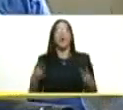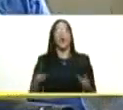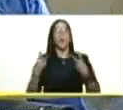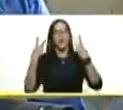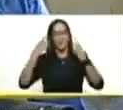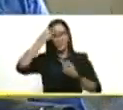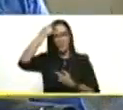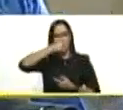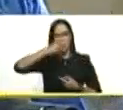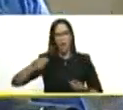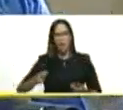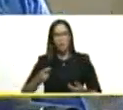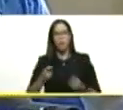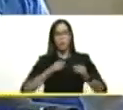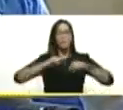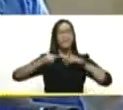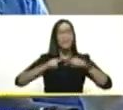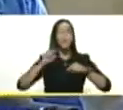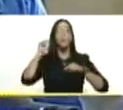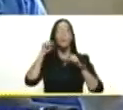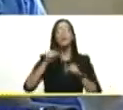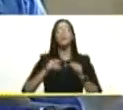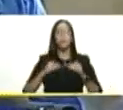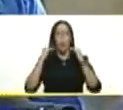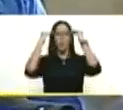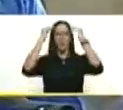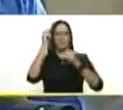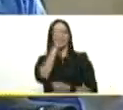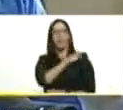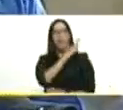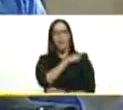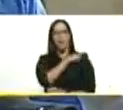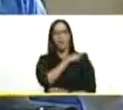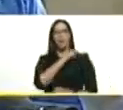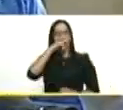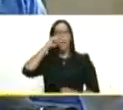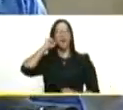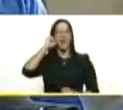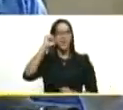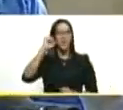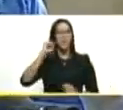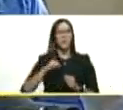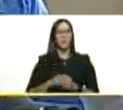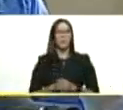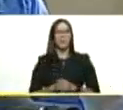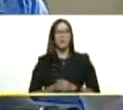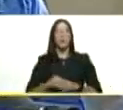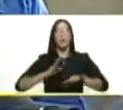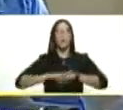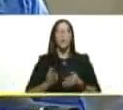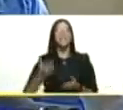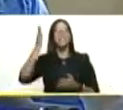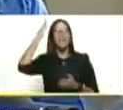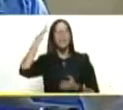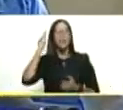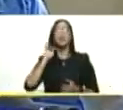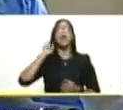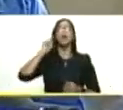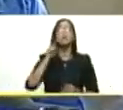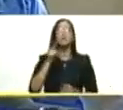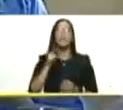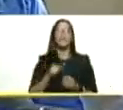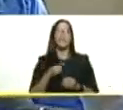pueblo dirigido por su comandante en jefe Nicolás Maduro, porque sabemos que ustedes